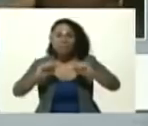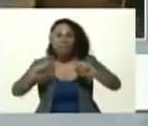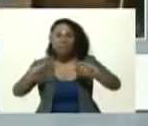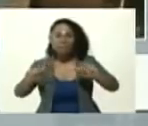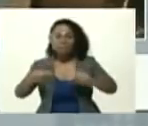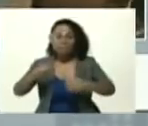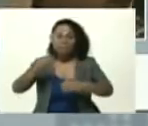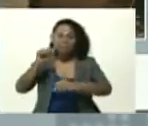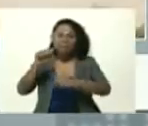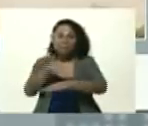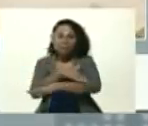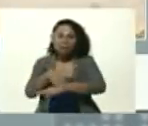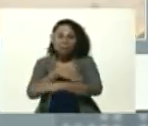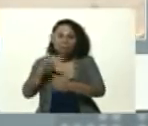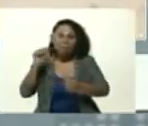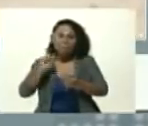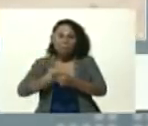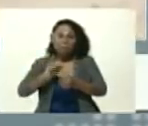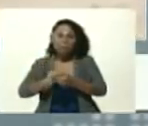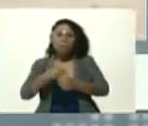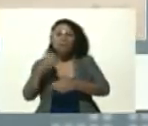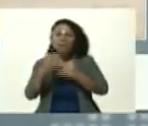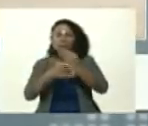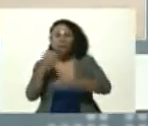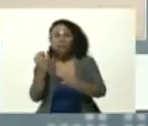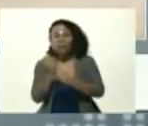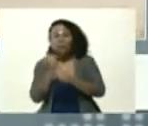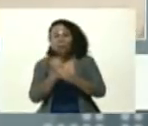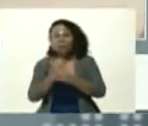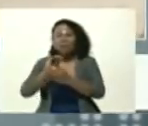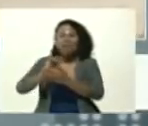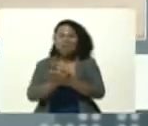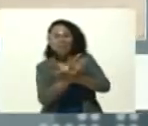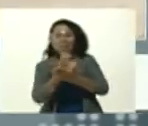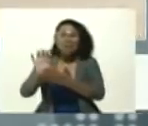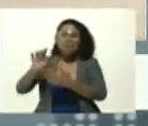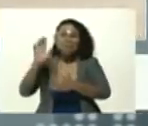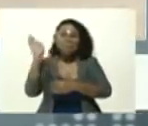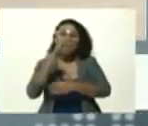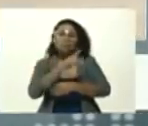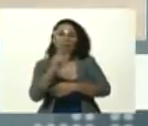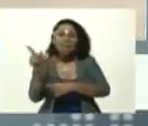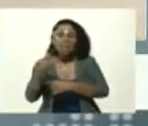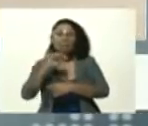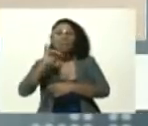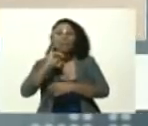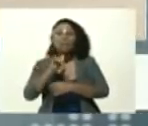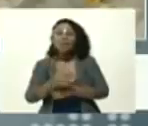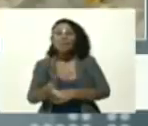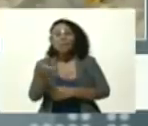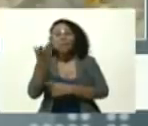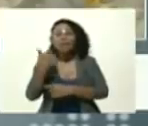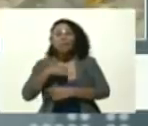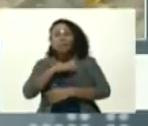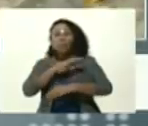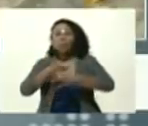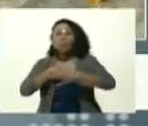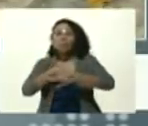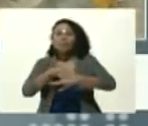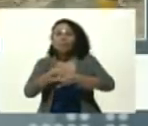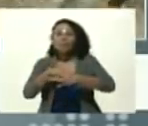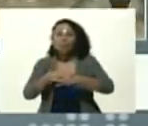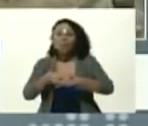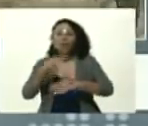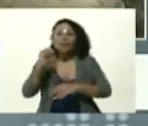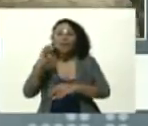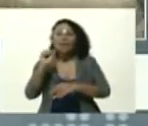asfalto. Se han estado haciendo trabajo, presidente, de remoción de escombros. Noticias positivas e importantes para nuestro ministro Néstor Luis